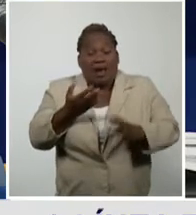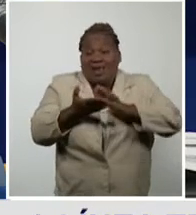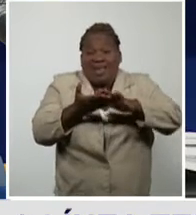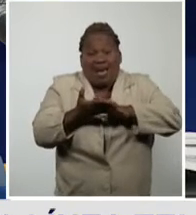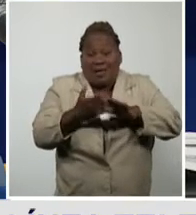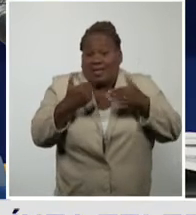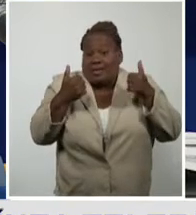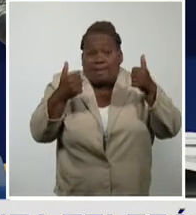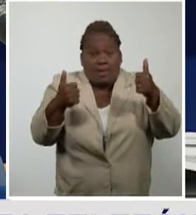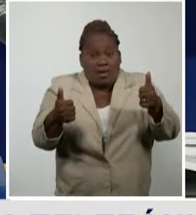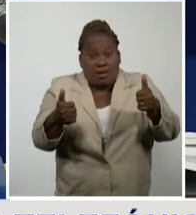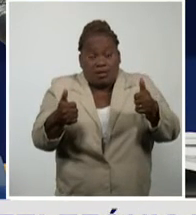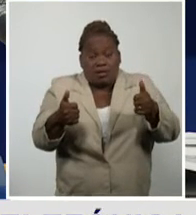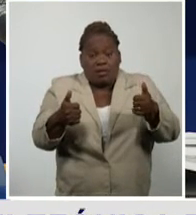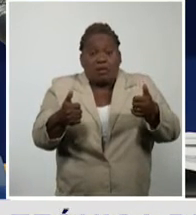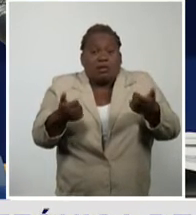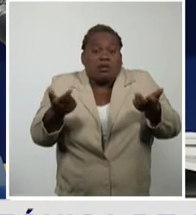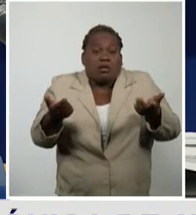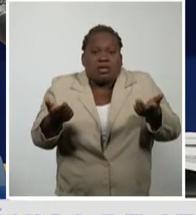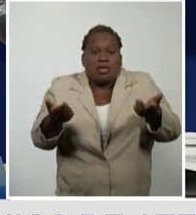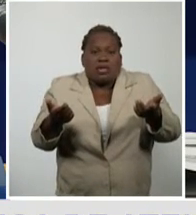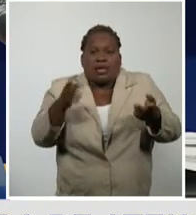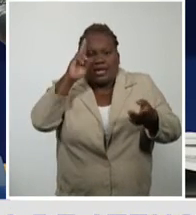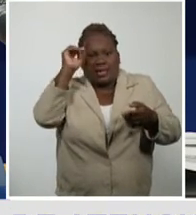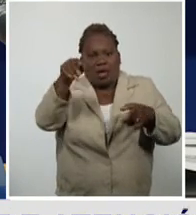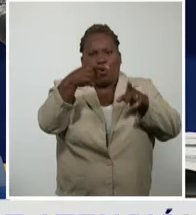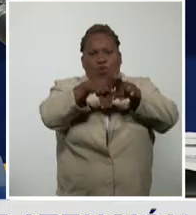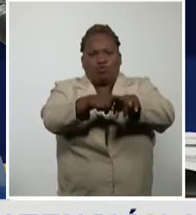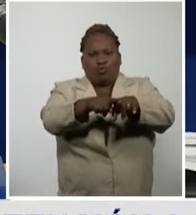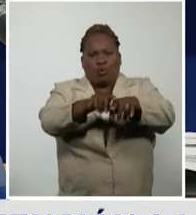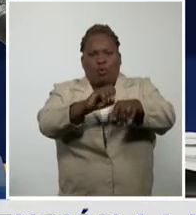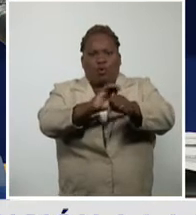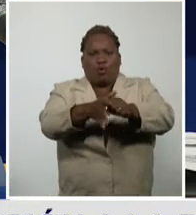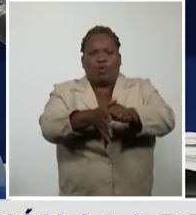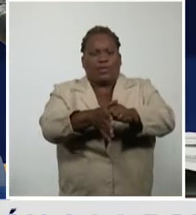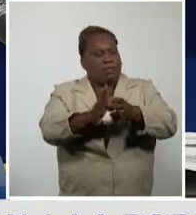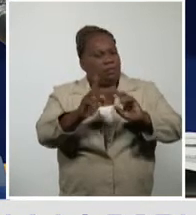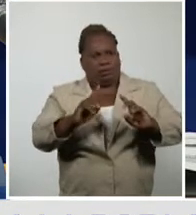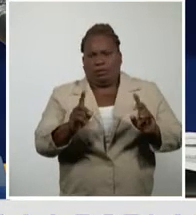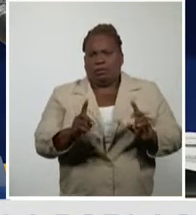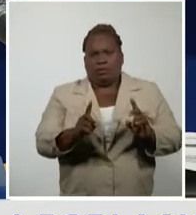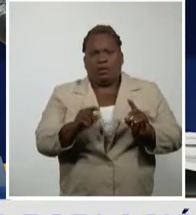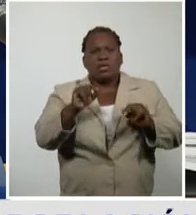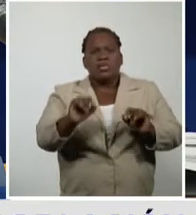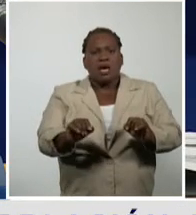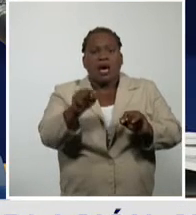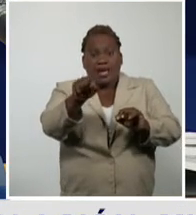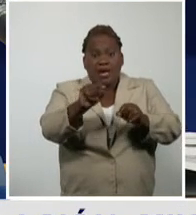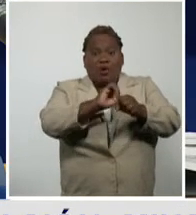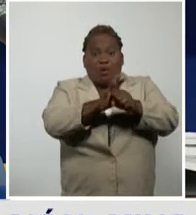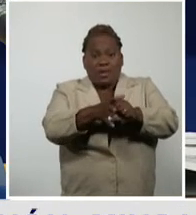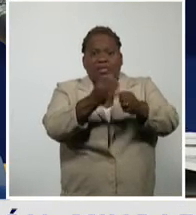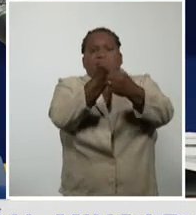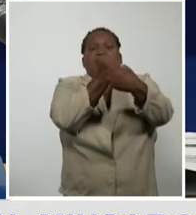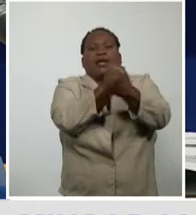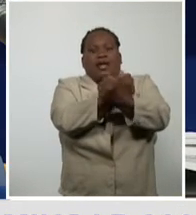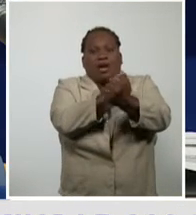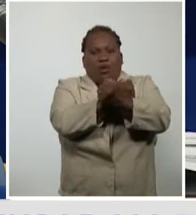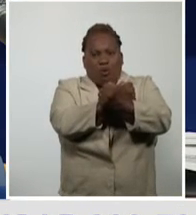otras patologías, e ingresados, porque indiscutiblemente donde estén hay un riesgo de transmisión de la